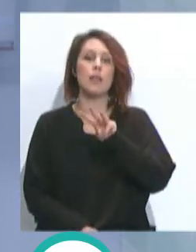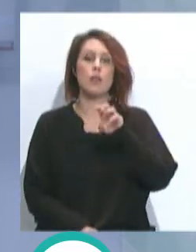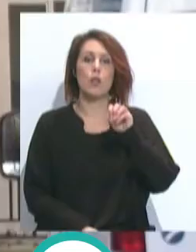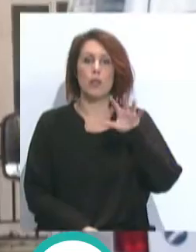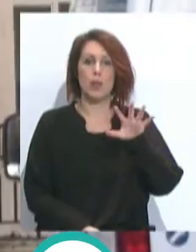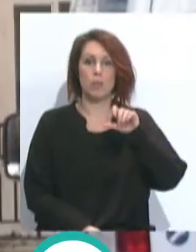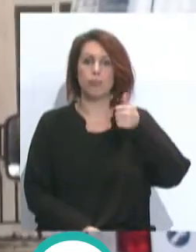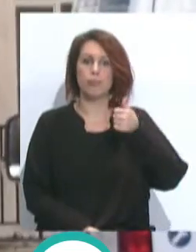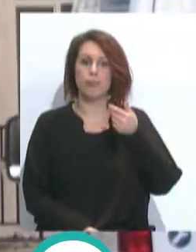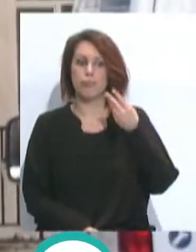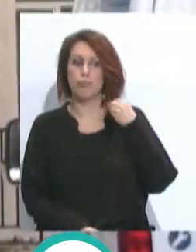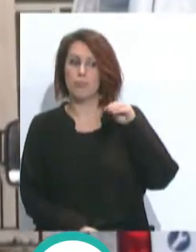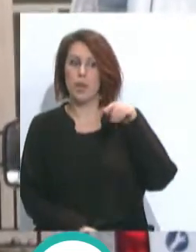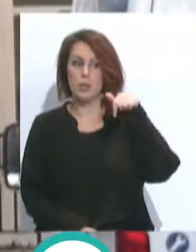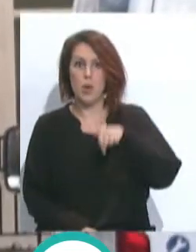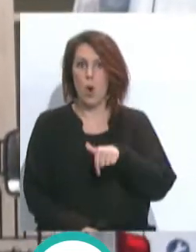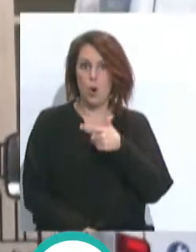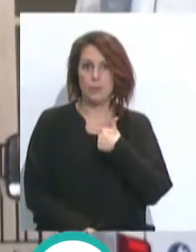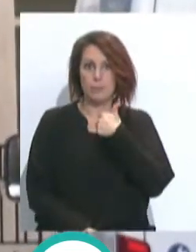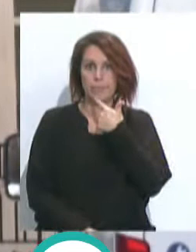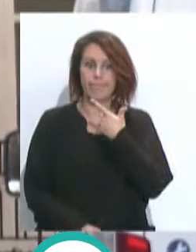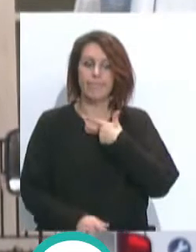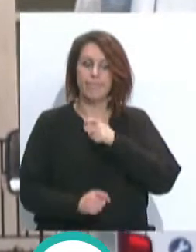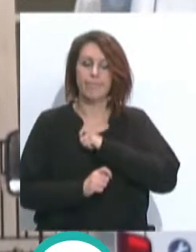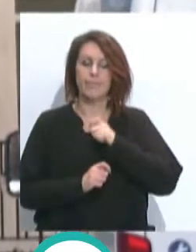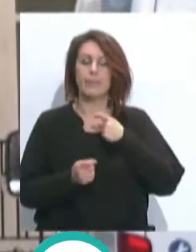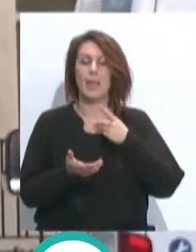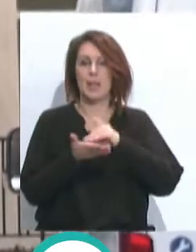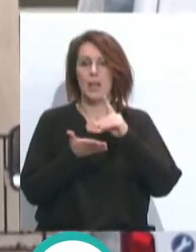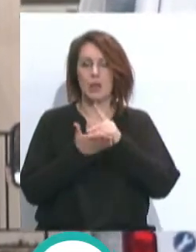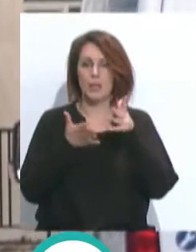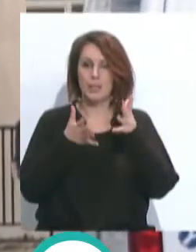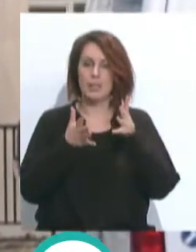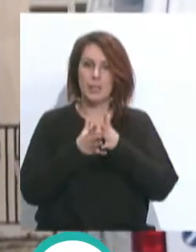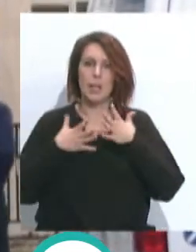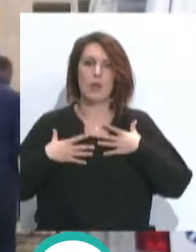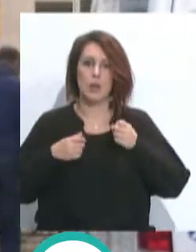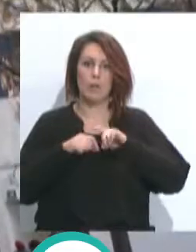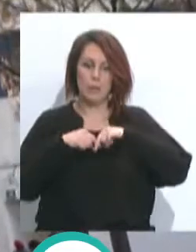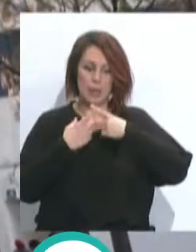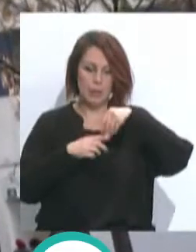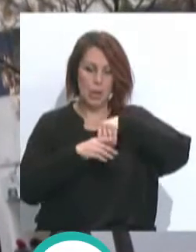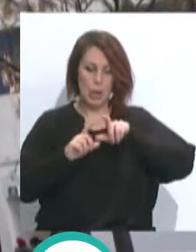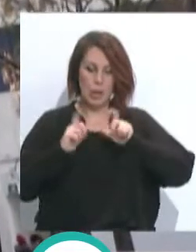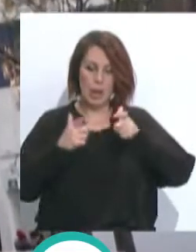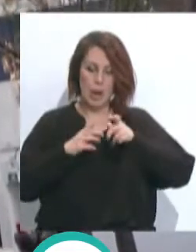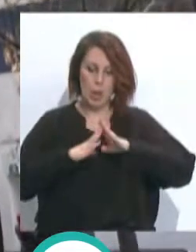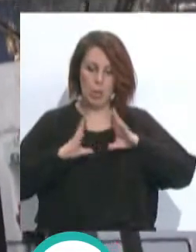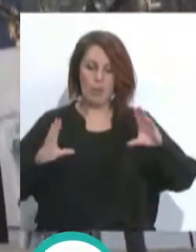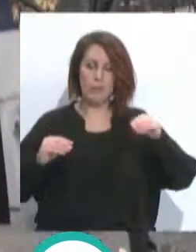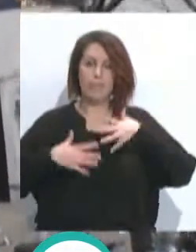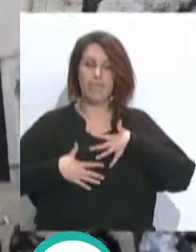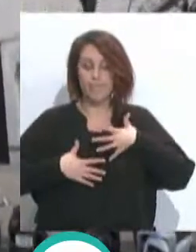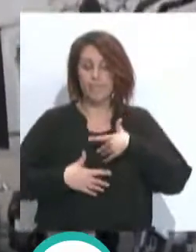305 positivos más en la jornada de hoy, según los datos facilitados por la Consejería de Salud y Familias de la Junta de Andalucía. Hay que lamentar